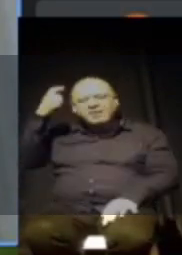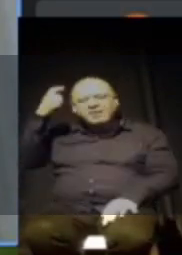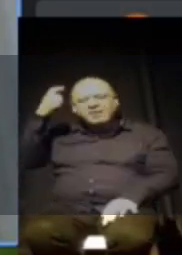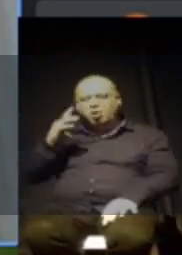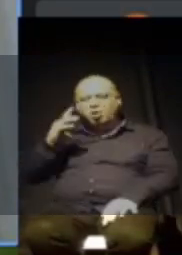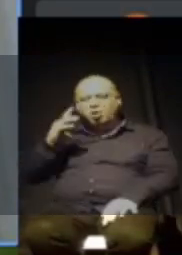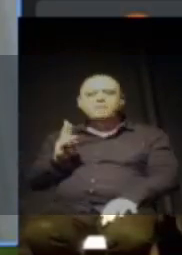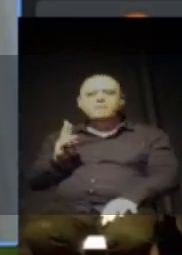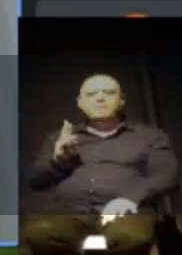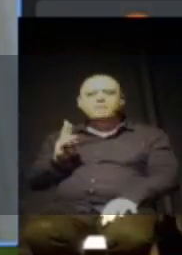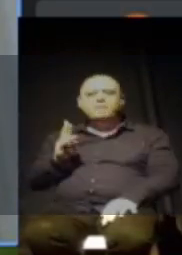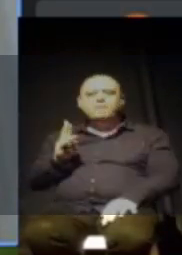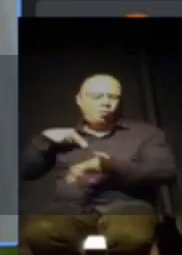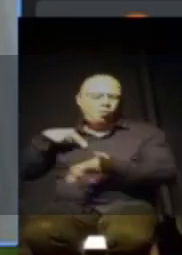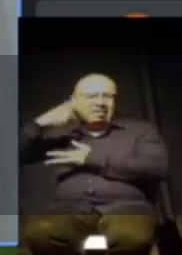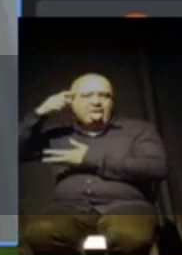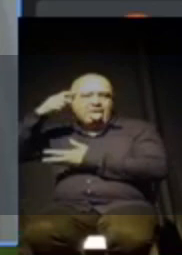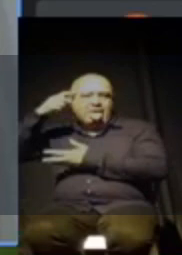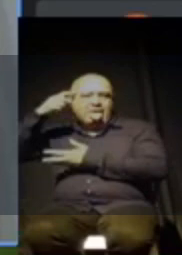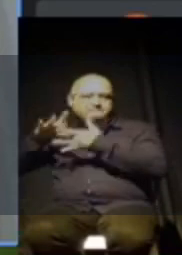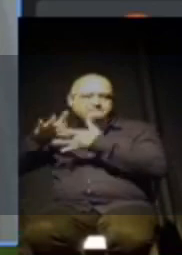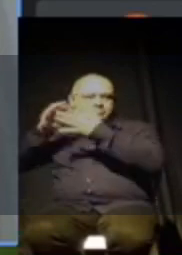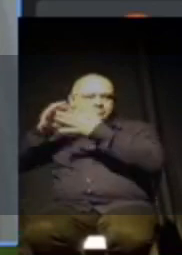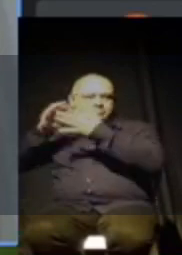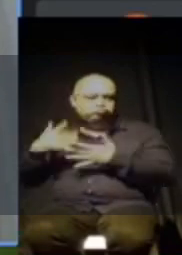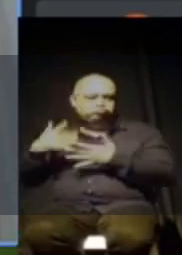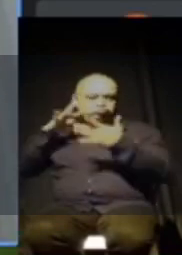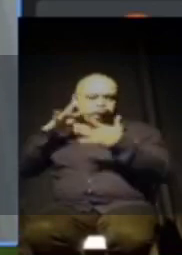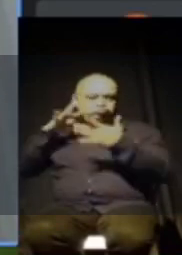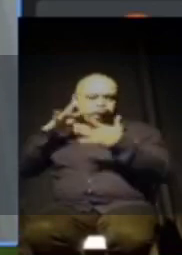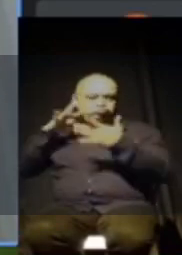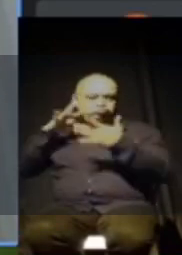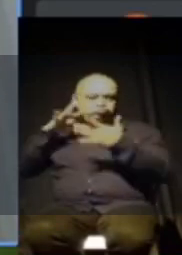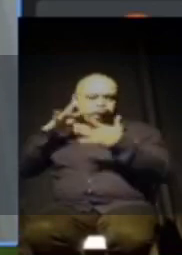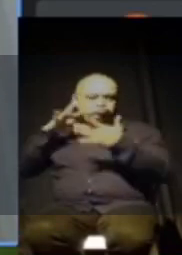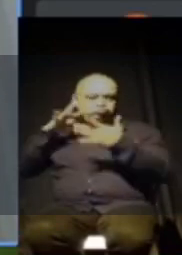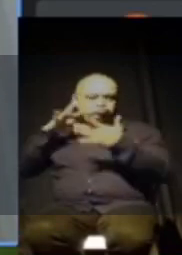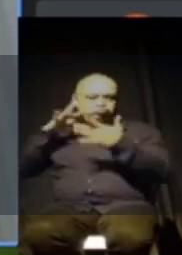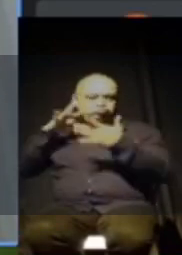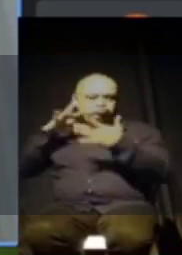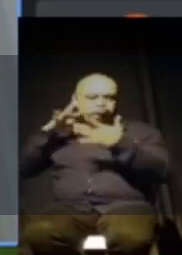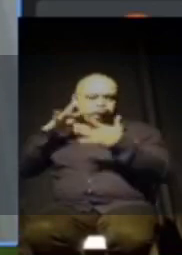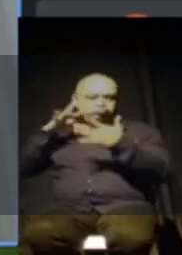Latour. La perspectiva de Silmen B.,